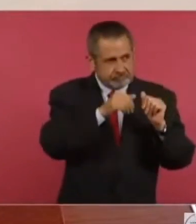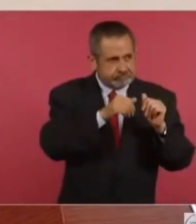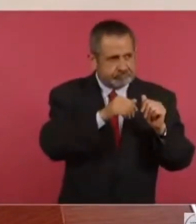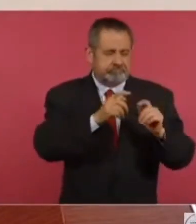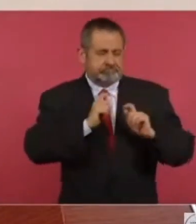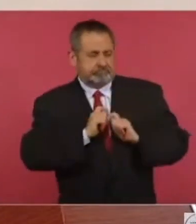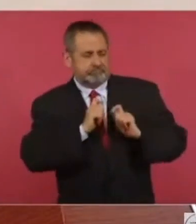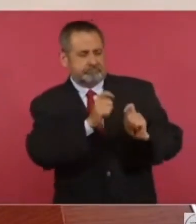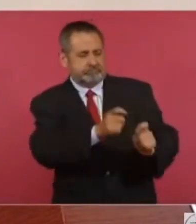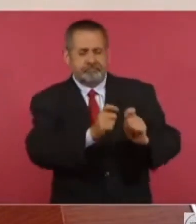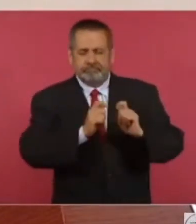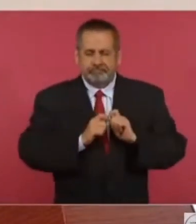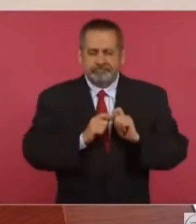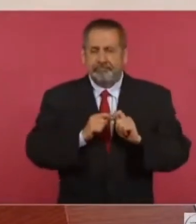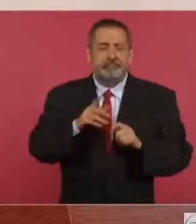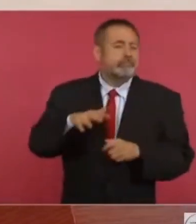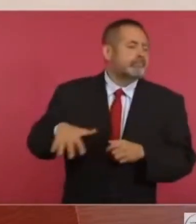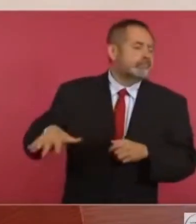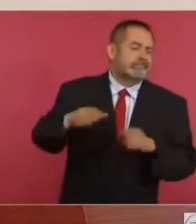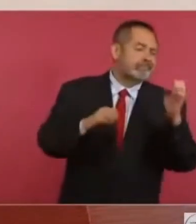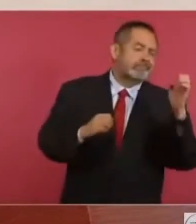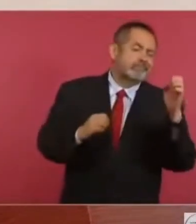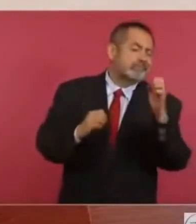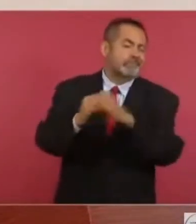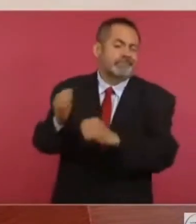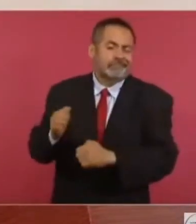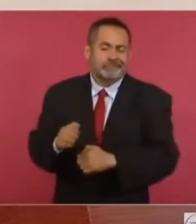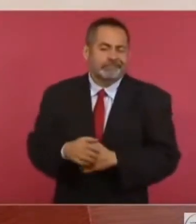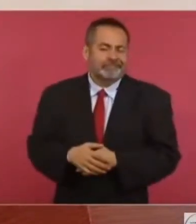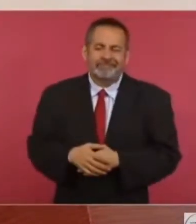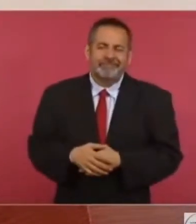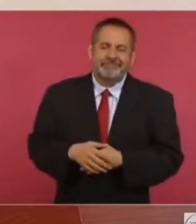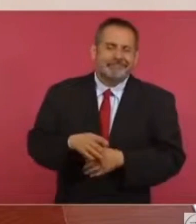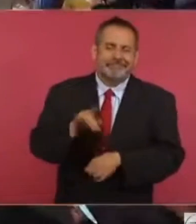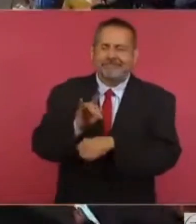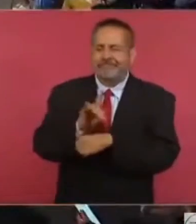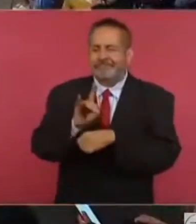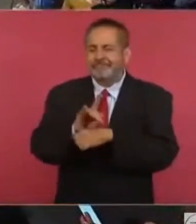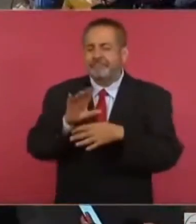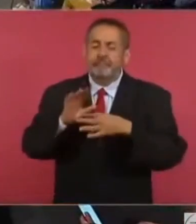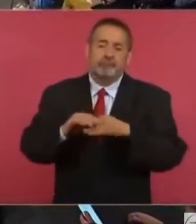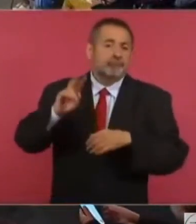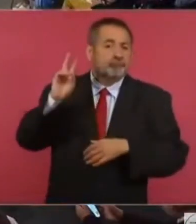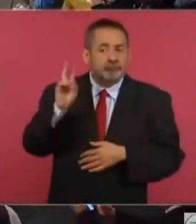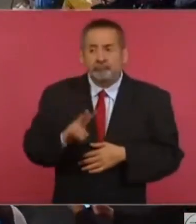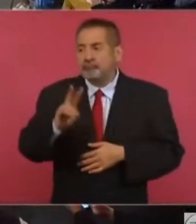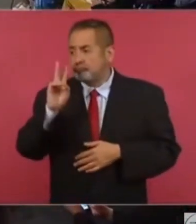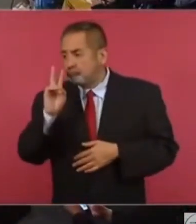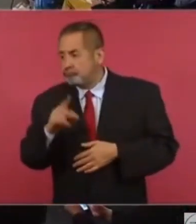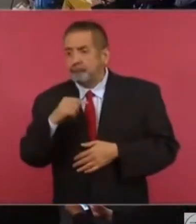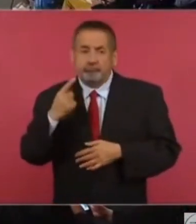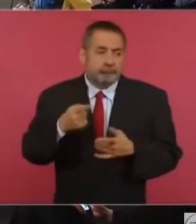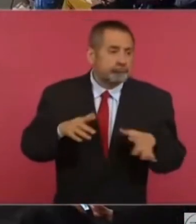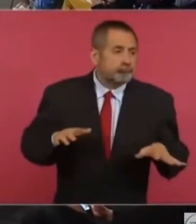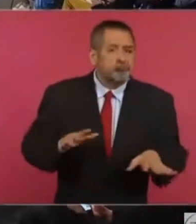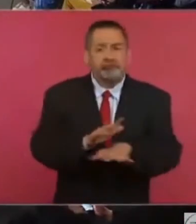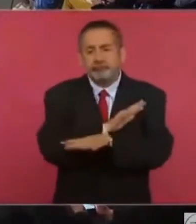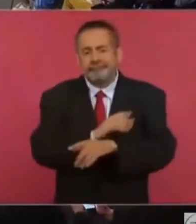y se engañó al pueblo, ¿no? Haciéndole creer de que iba a haber un cambio.